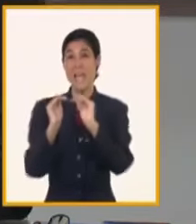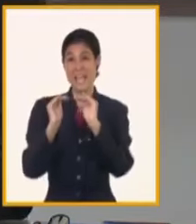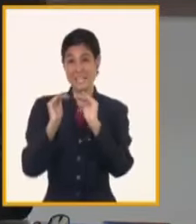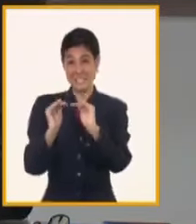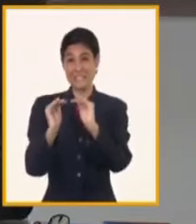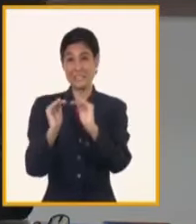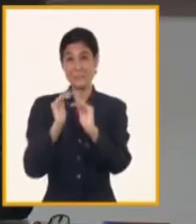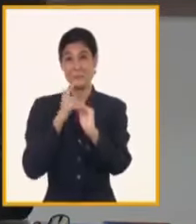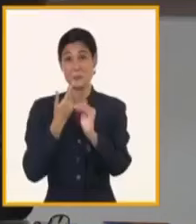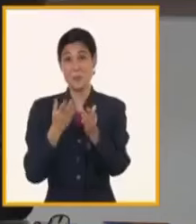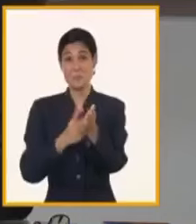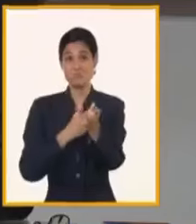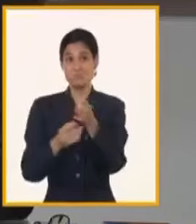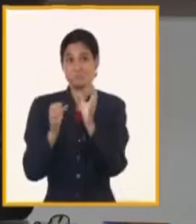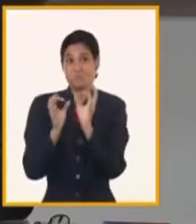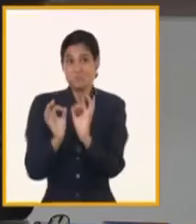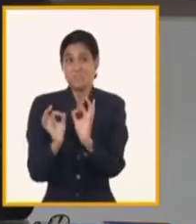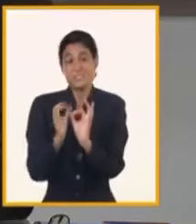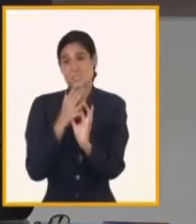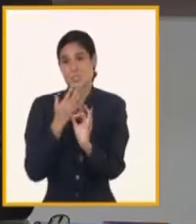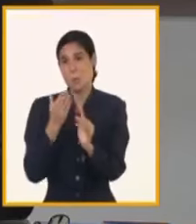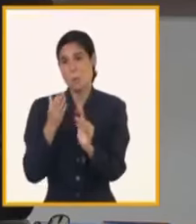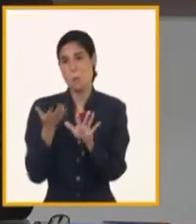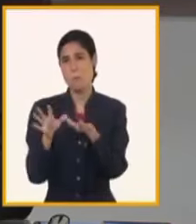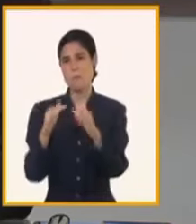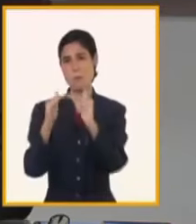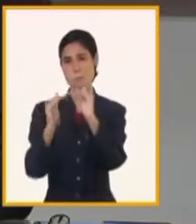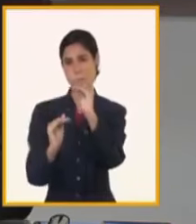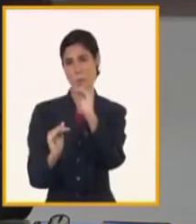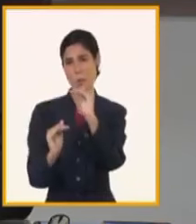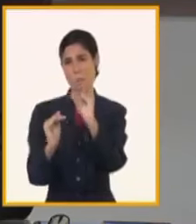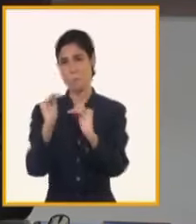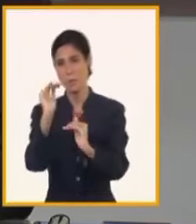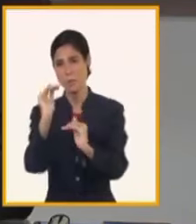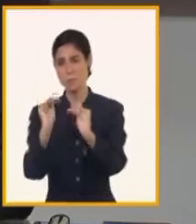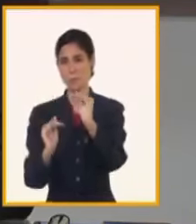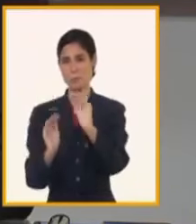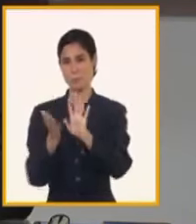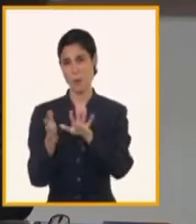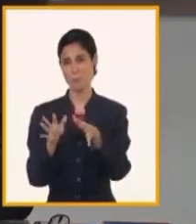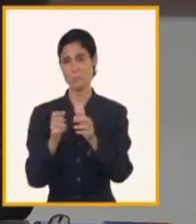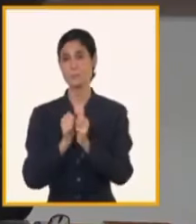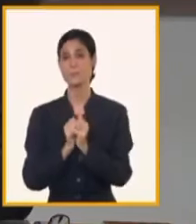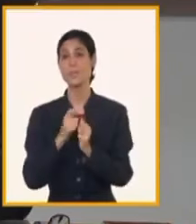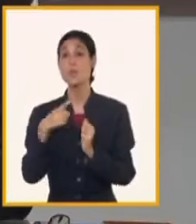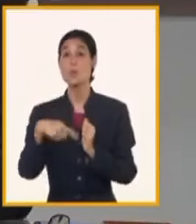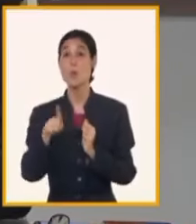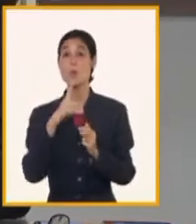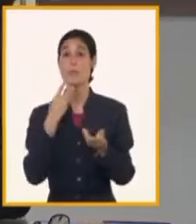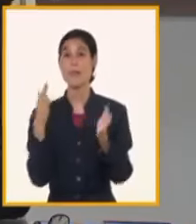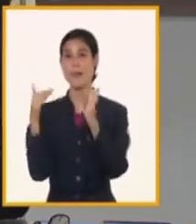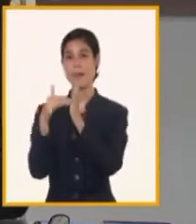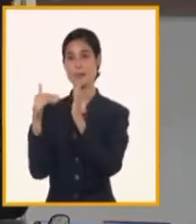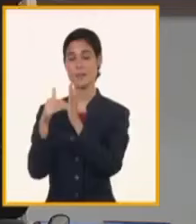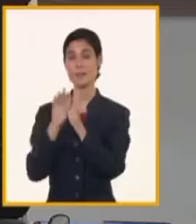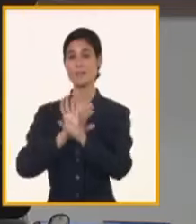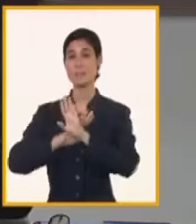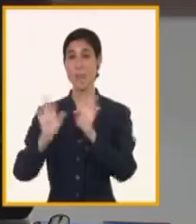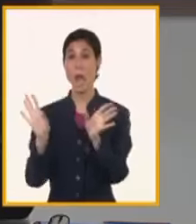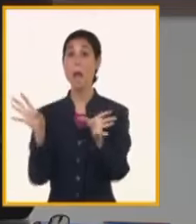eh de muchos de muchos factores ahora en en la tarde de hoy entró Céspedes que estaba